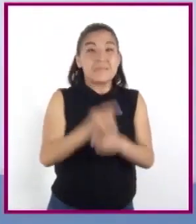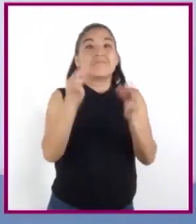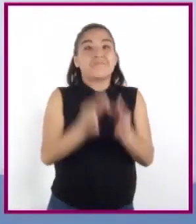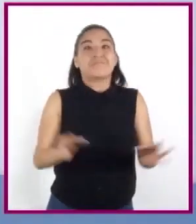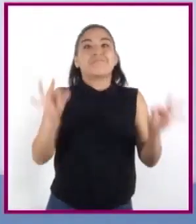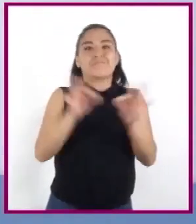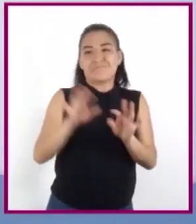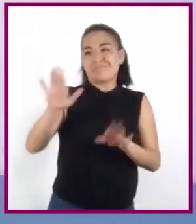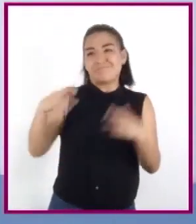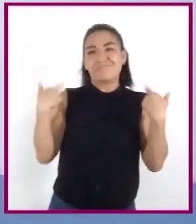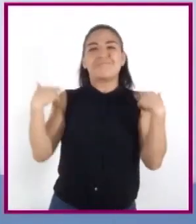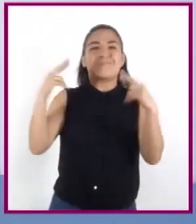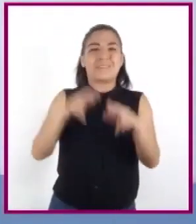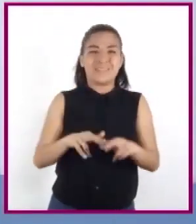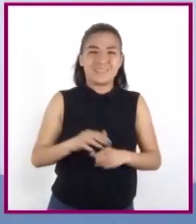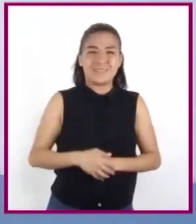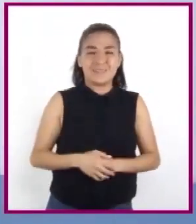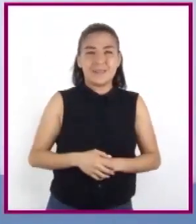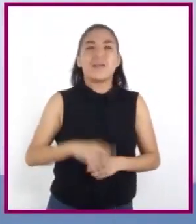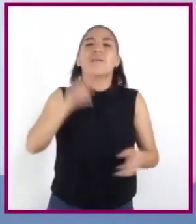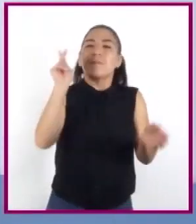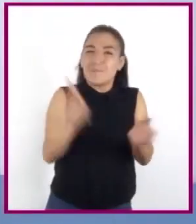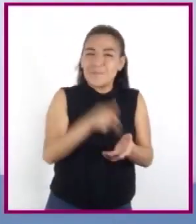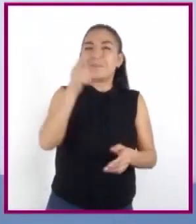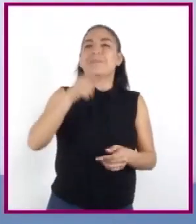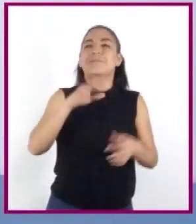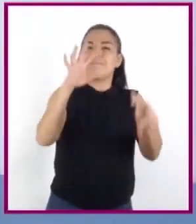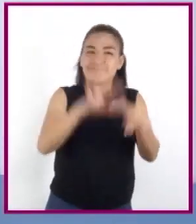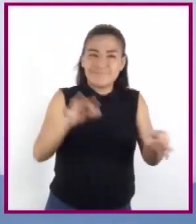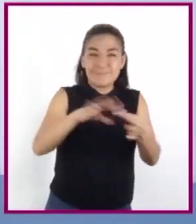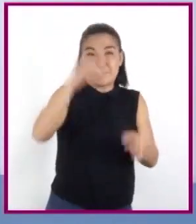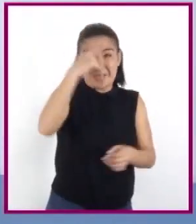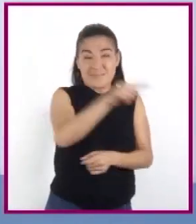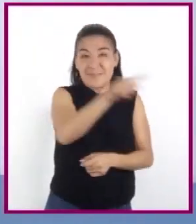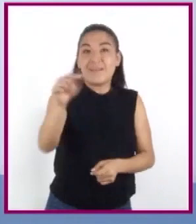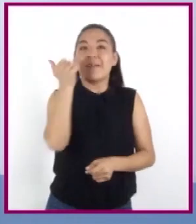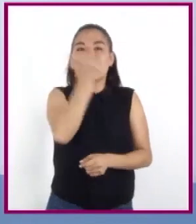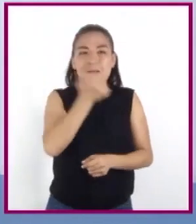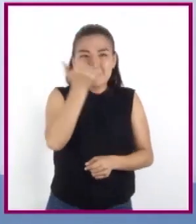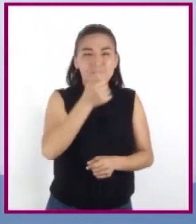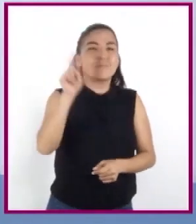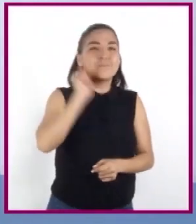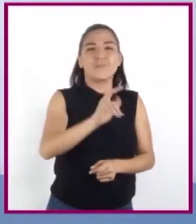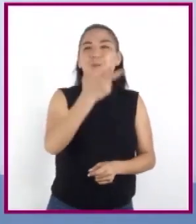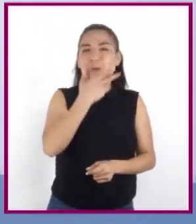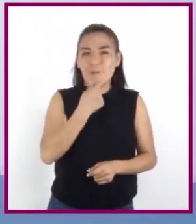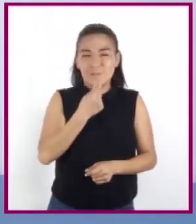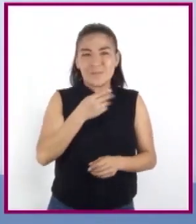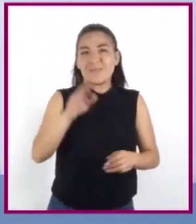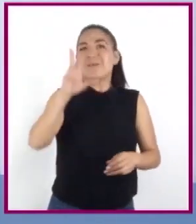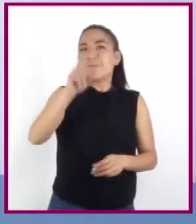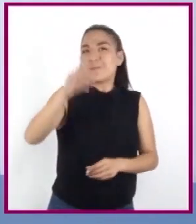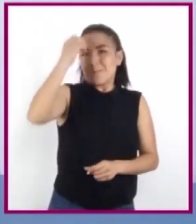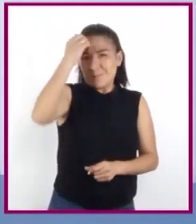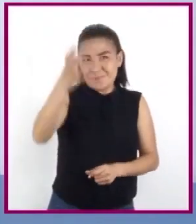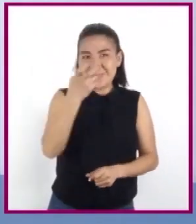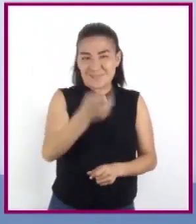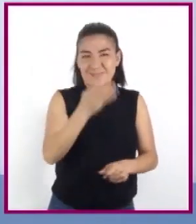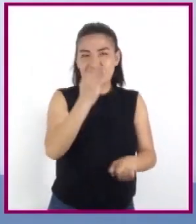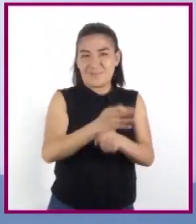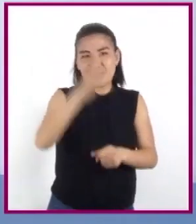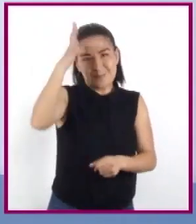importante, profesor Carlos, y hay que volverlo a mencionar para que nuestras alumnas y nuestros alumnos no olviden este